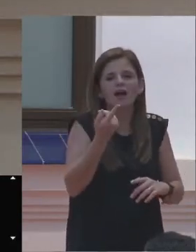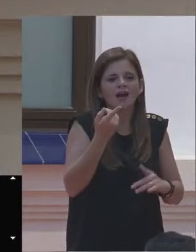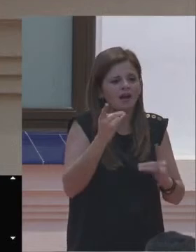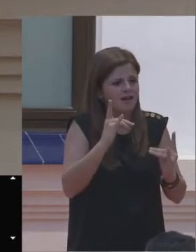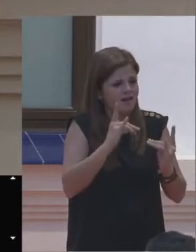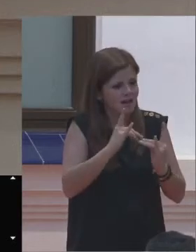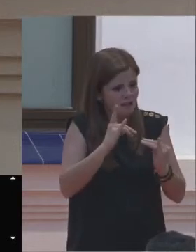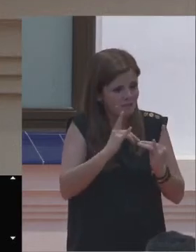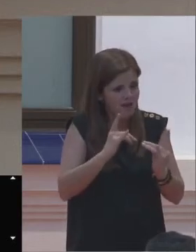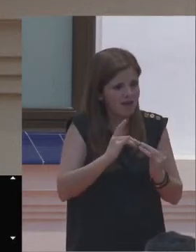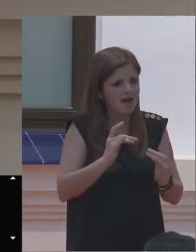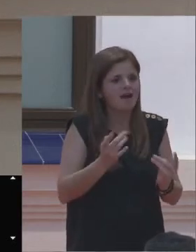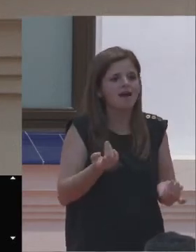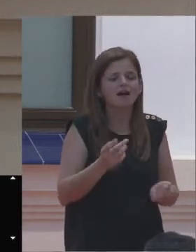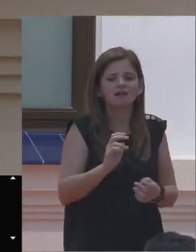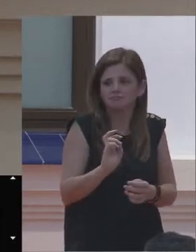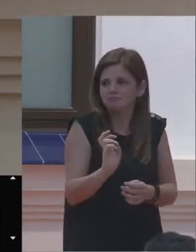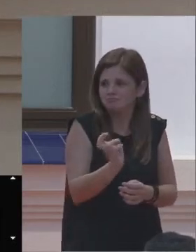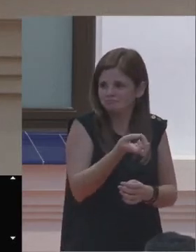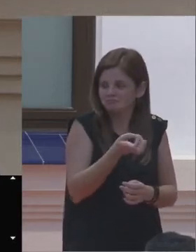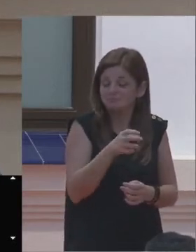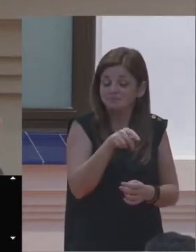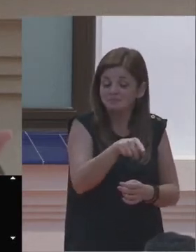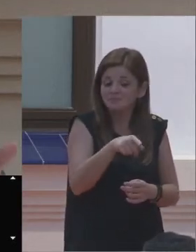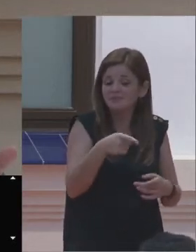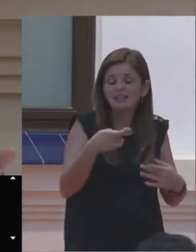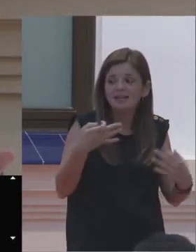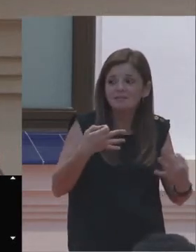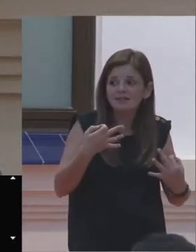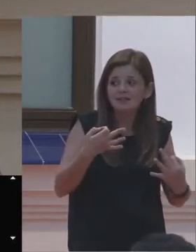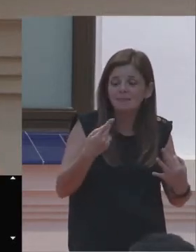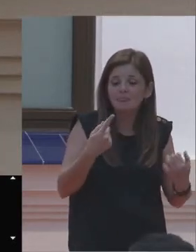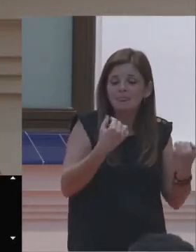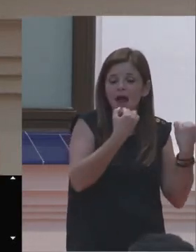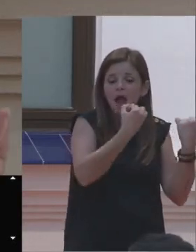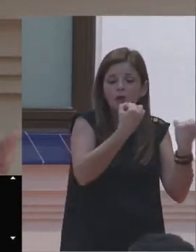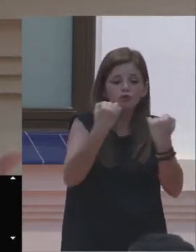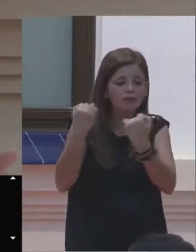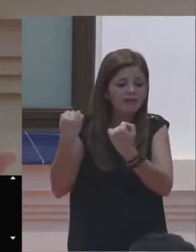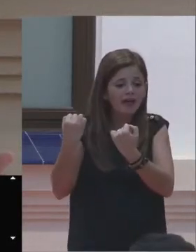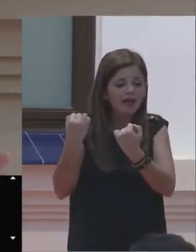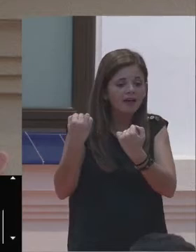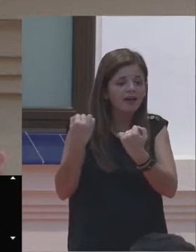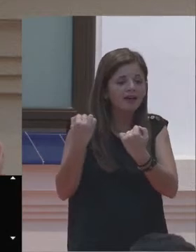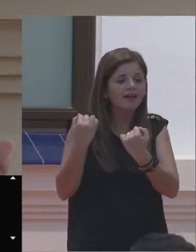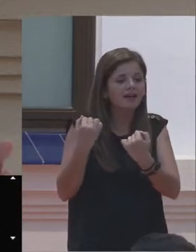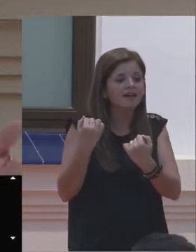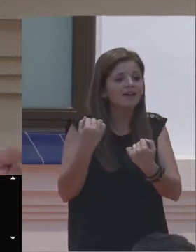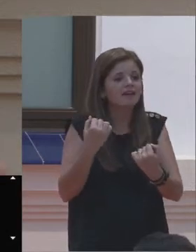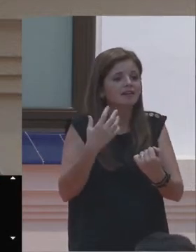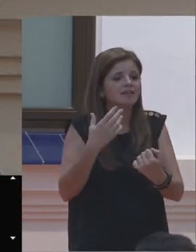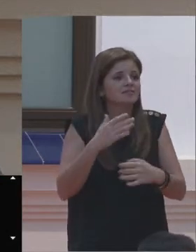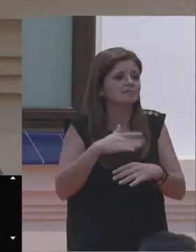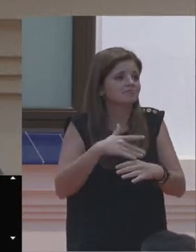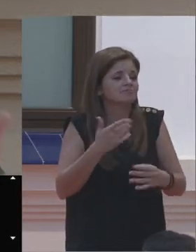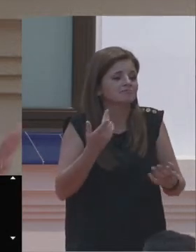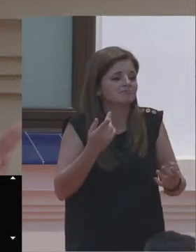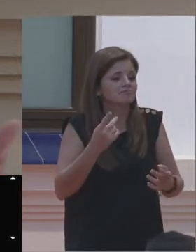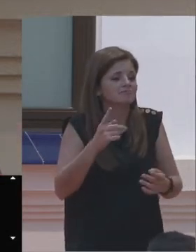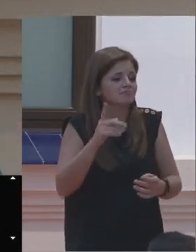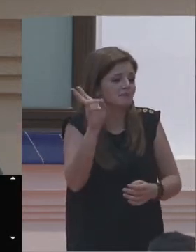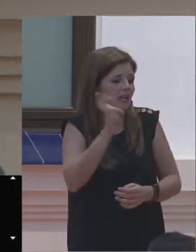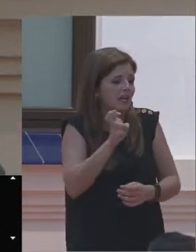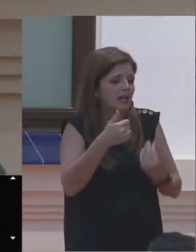VIP. Bueno, pues, ¿qué pasa? Las autoridades aeroportuarias vienen a la ceremonia de inauguración,